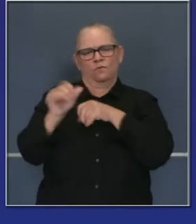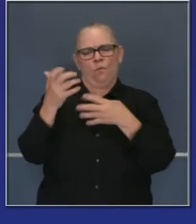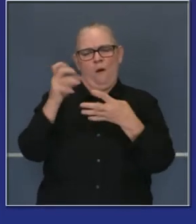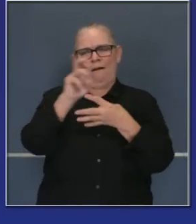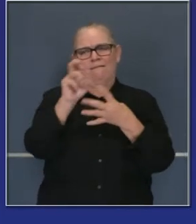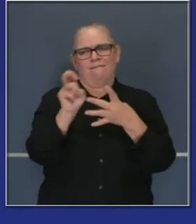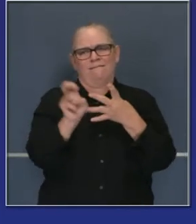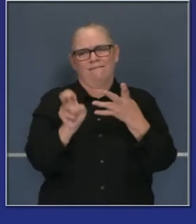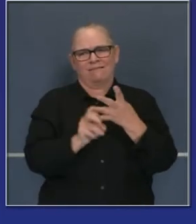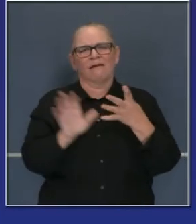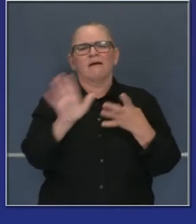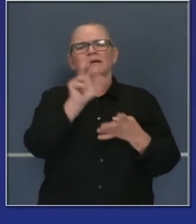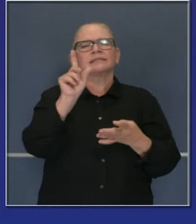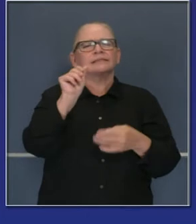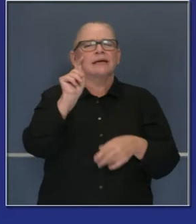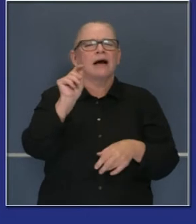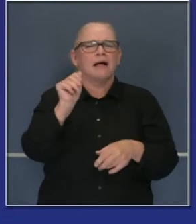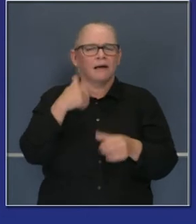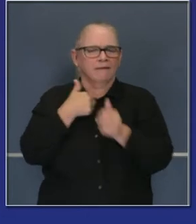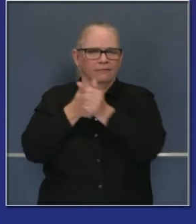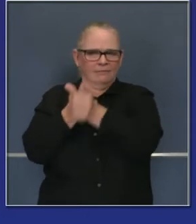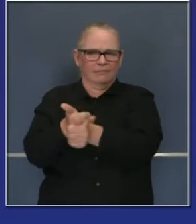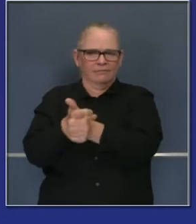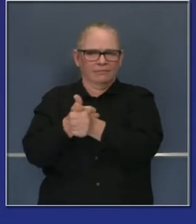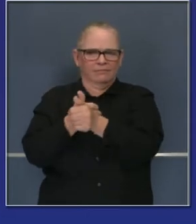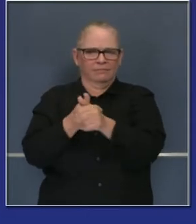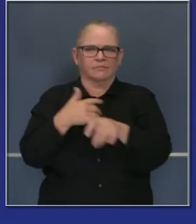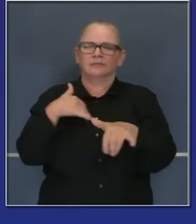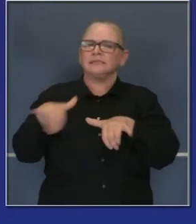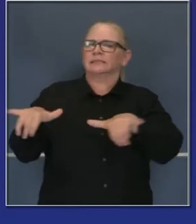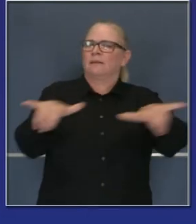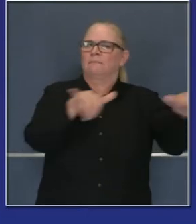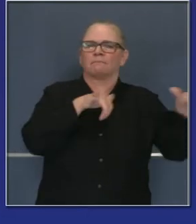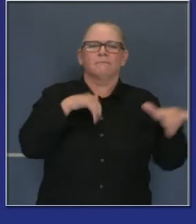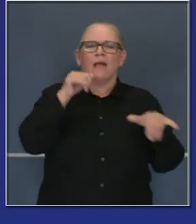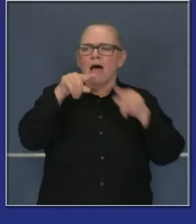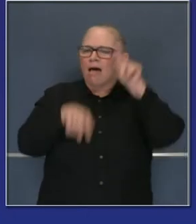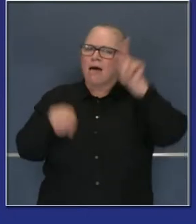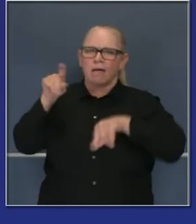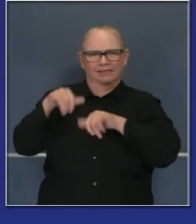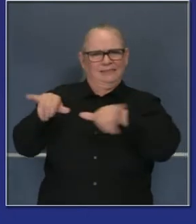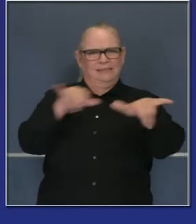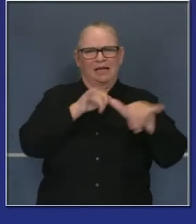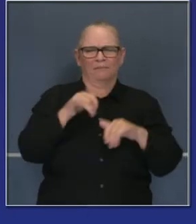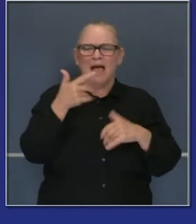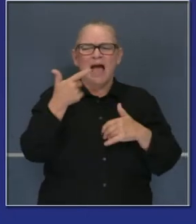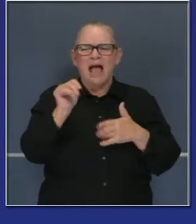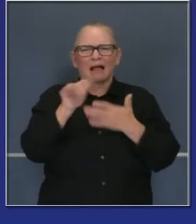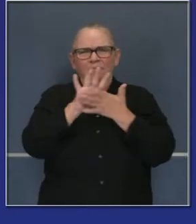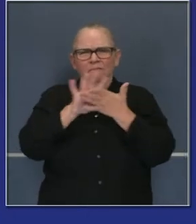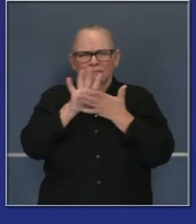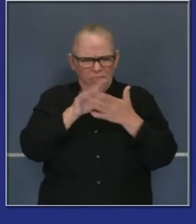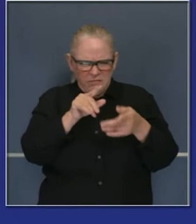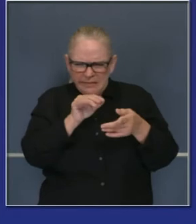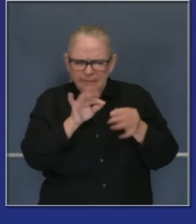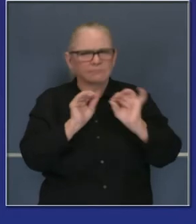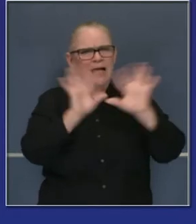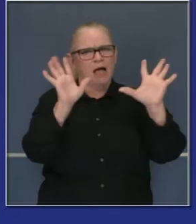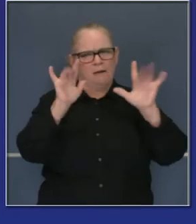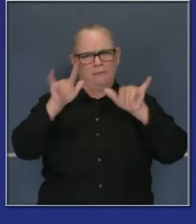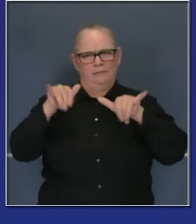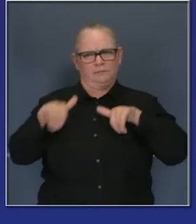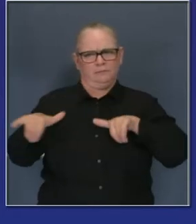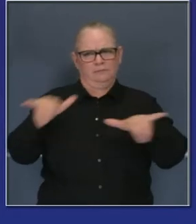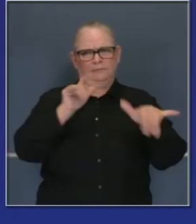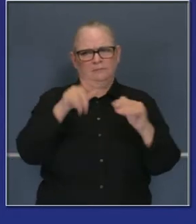data en cuanto a asegurarnos de que todos usemos la misma data para poder resolver ambigüedades que se presentan